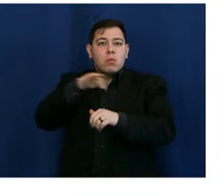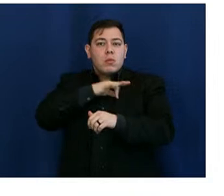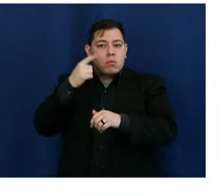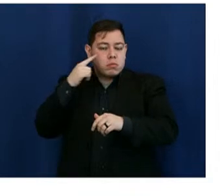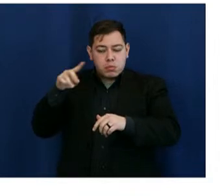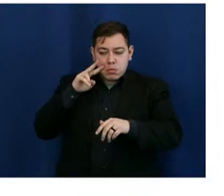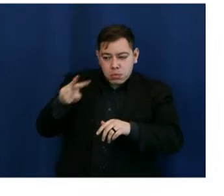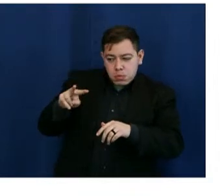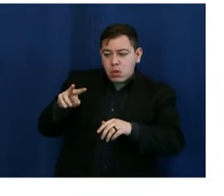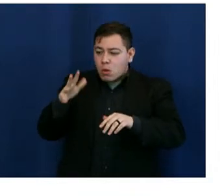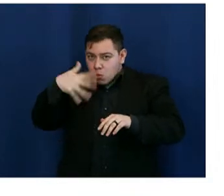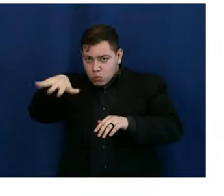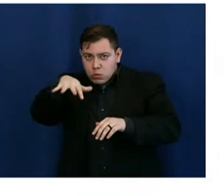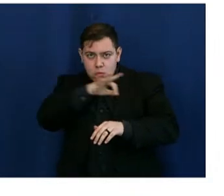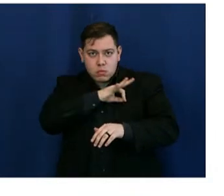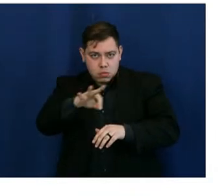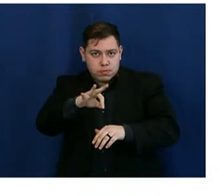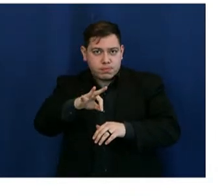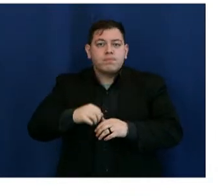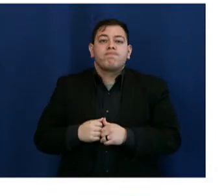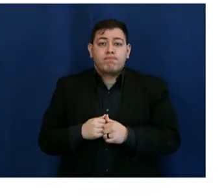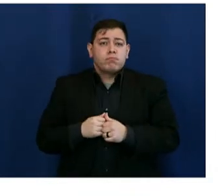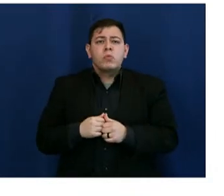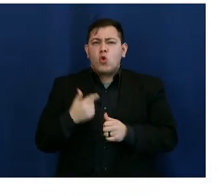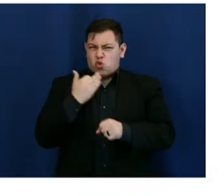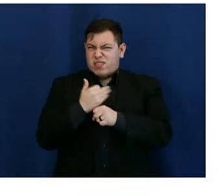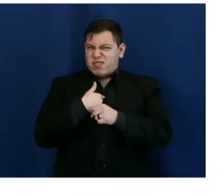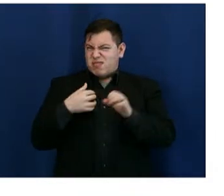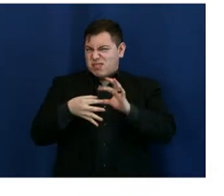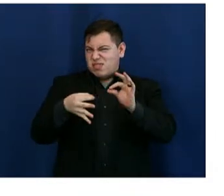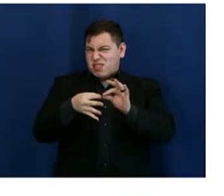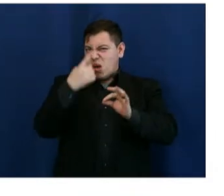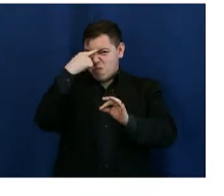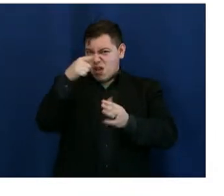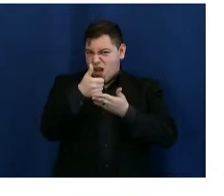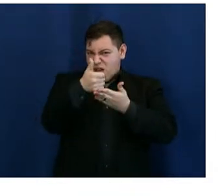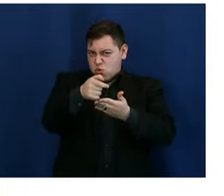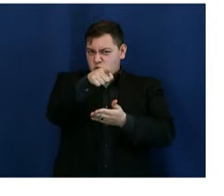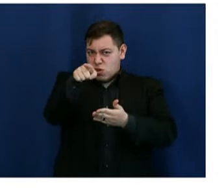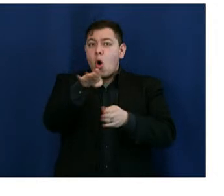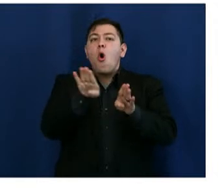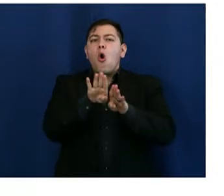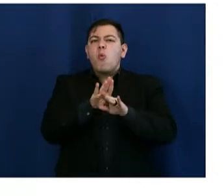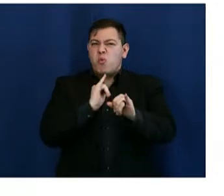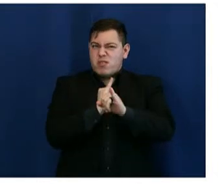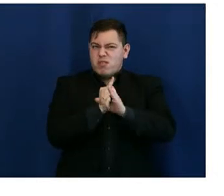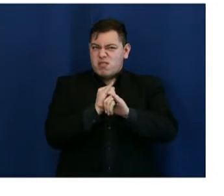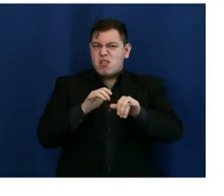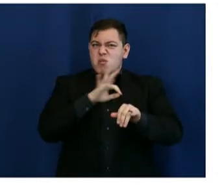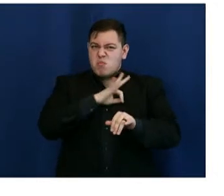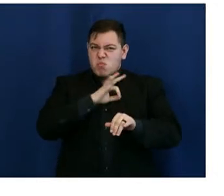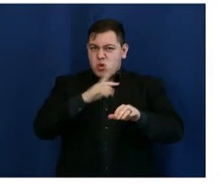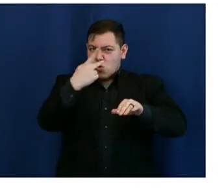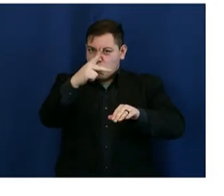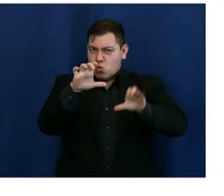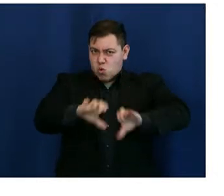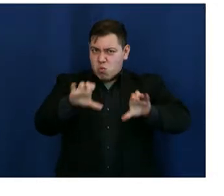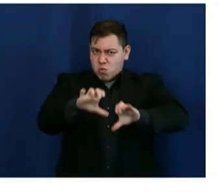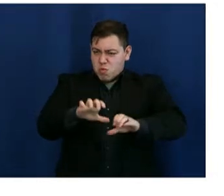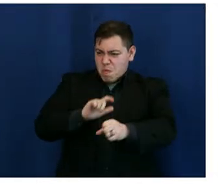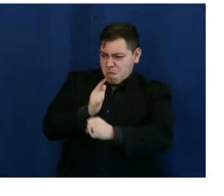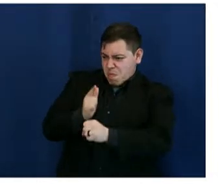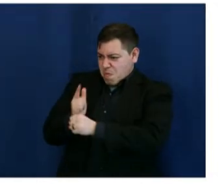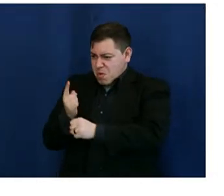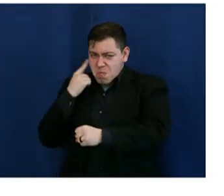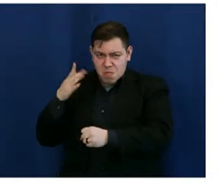cómo se va a ver y ustedes lo pueden buscar, ¿ok? Gracias a los comentarios que nos llegó del público, estamos trabajando para mejorar nuestra